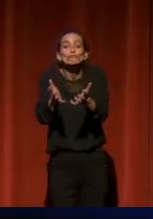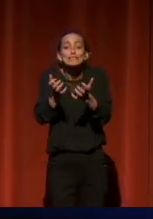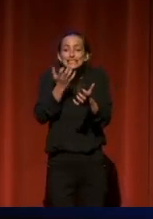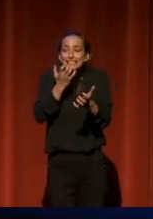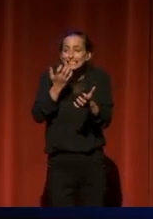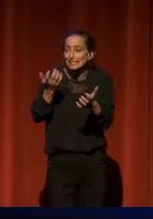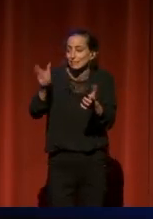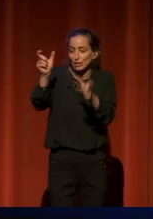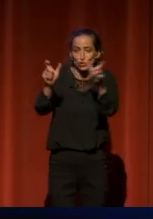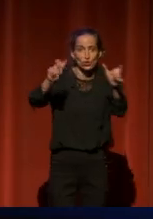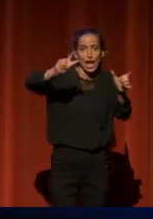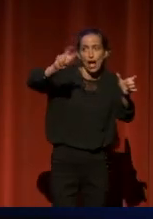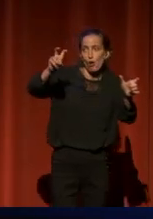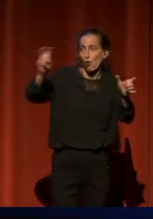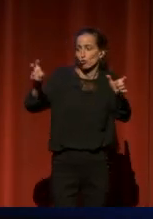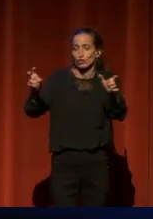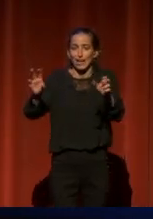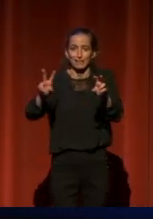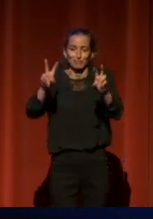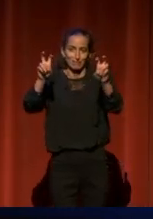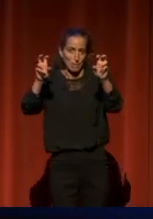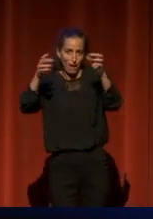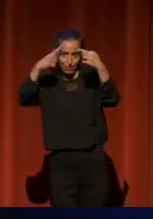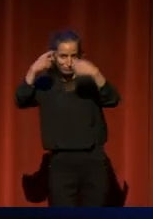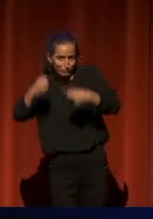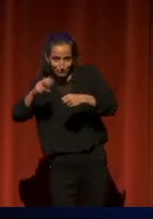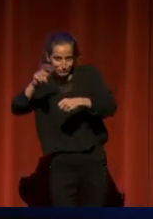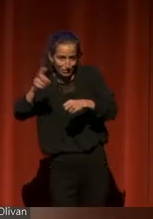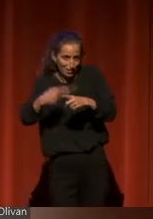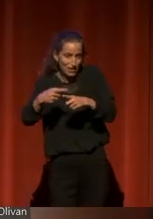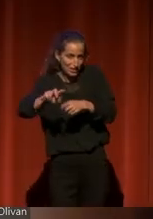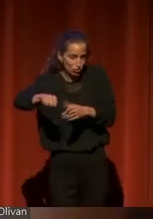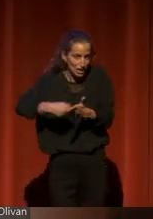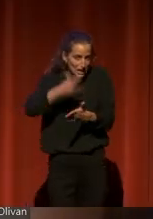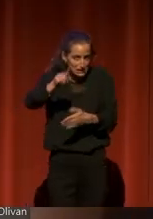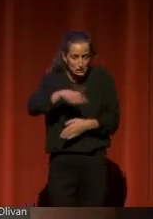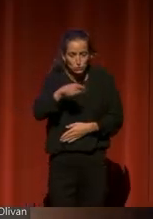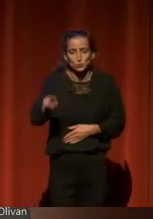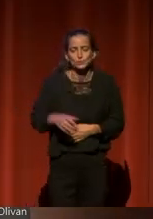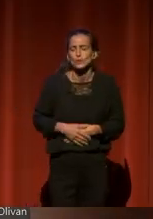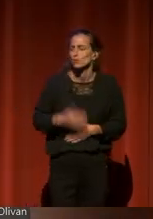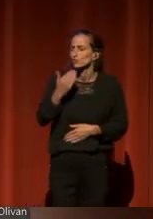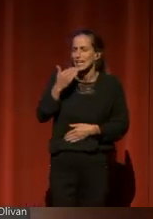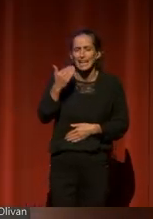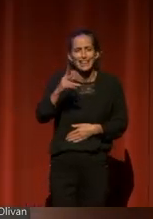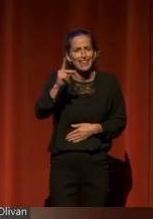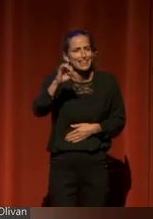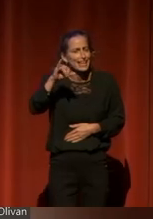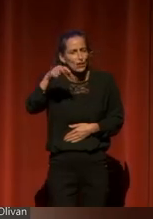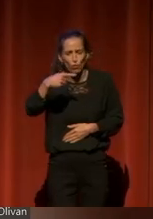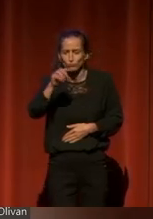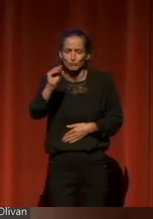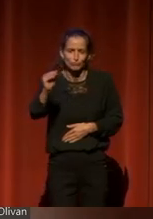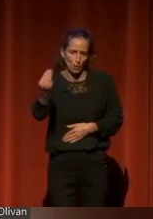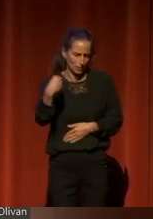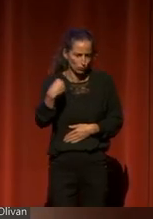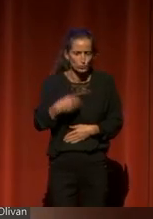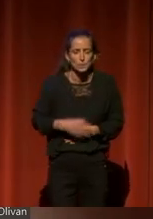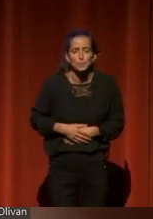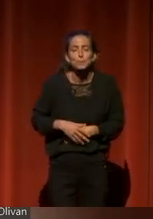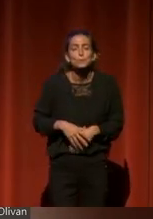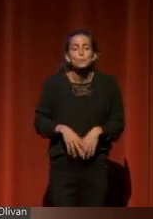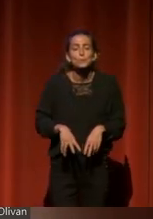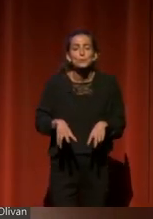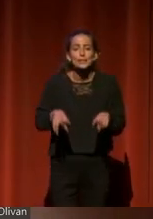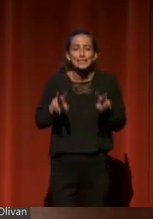otras con otras habilidades Gracias eh Muchas gracias Diego por la pregunta e bueno en fin el tema de los